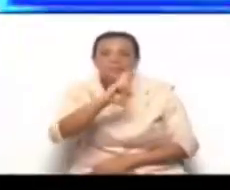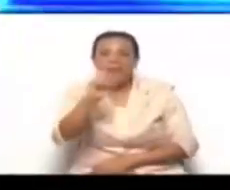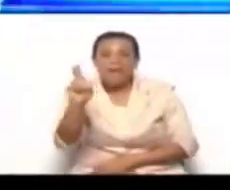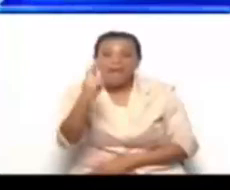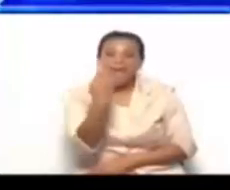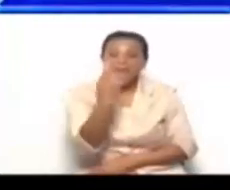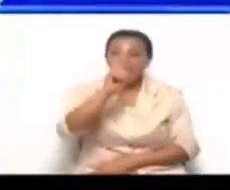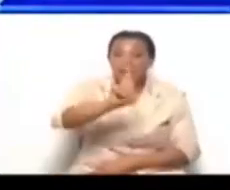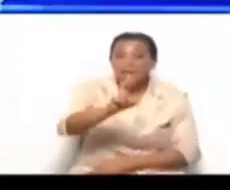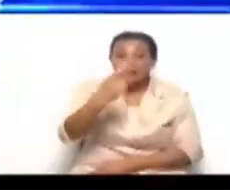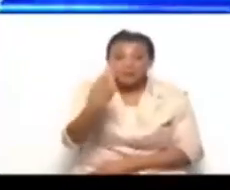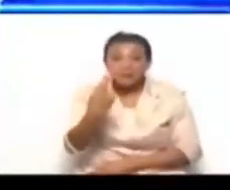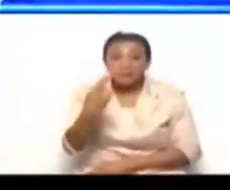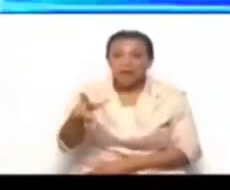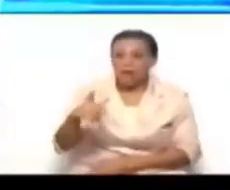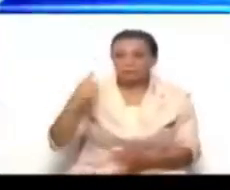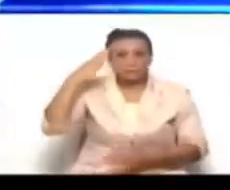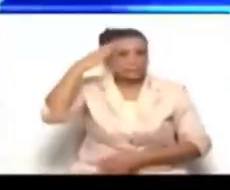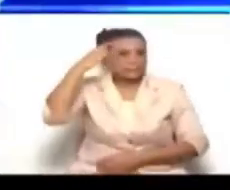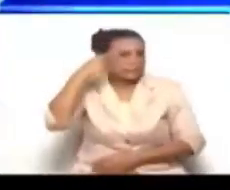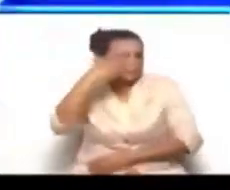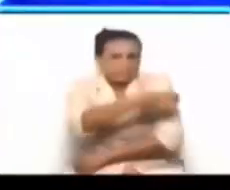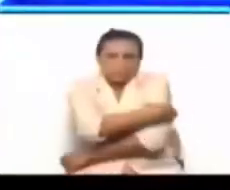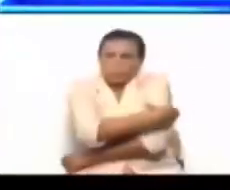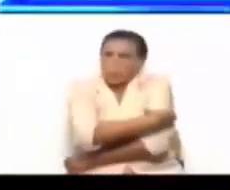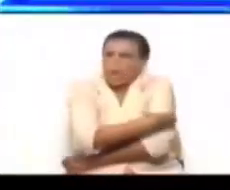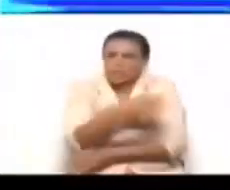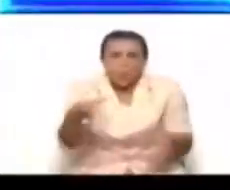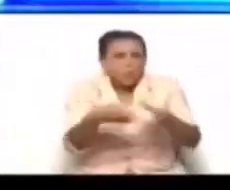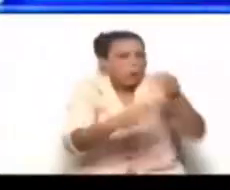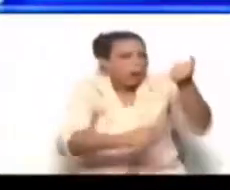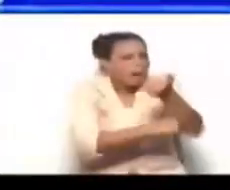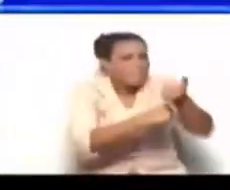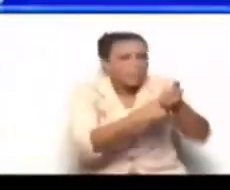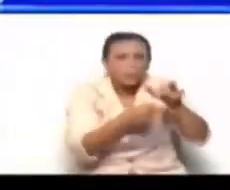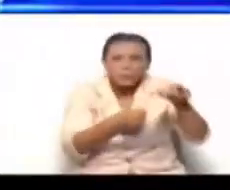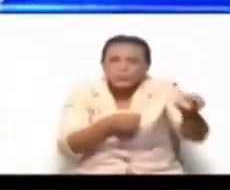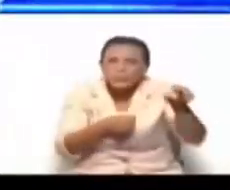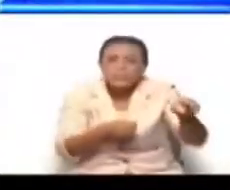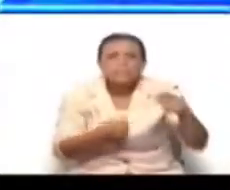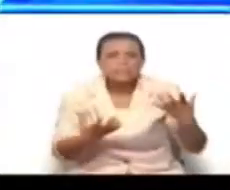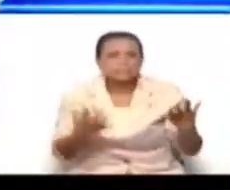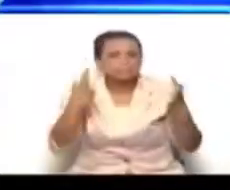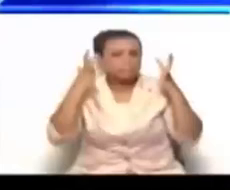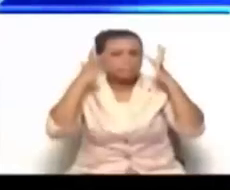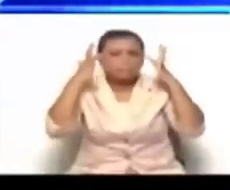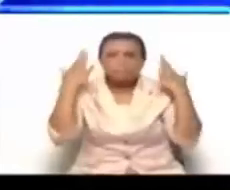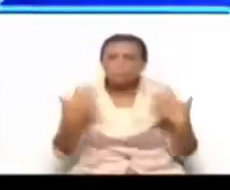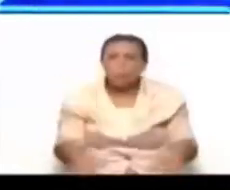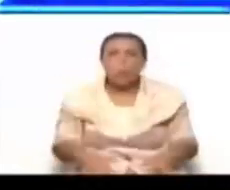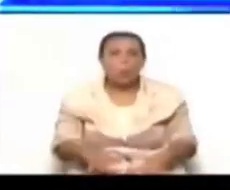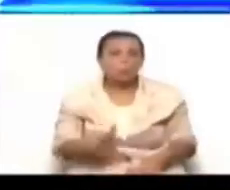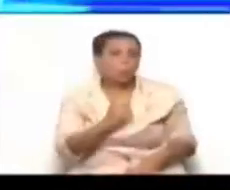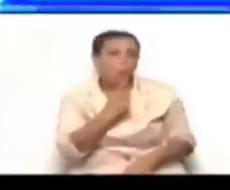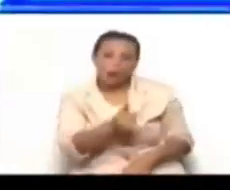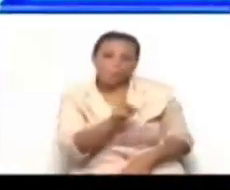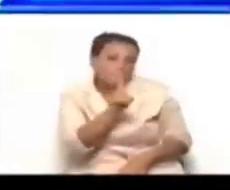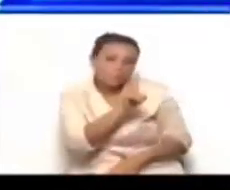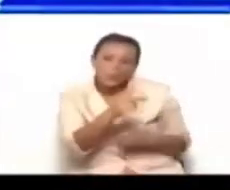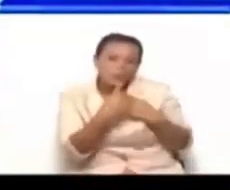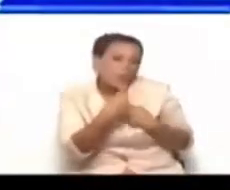que terminó derivando en la extrema derecha fascista venezolana. La extrema derecha fascista, no le podemos decir